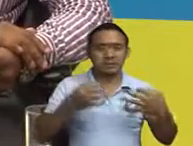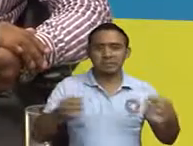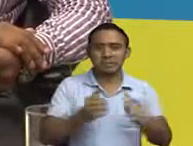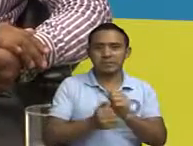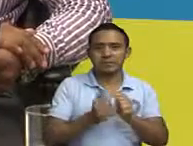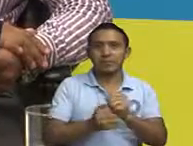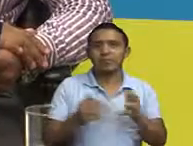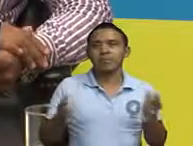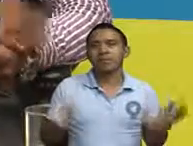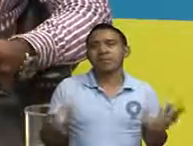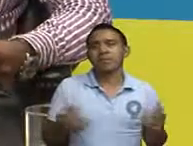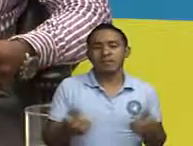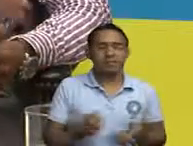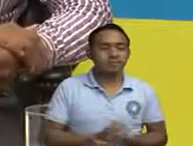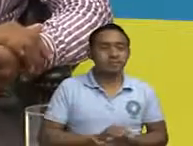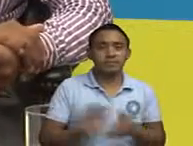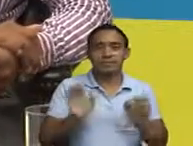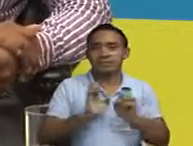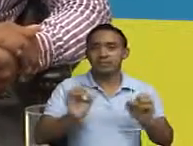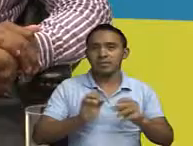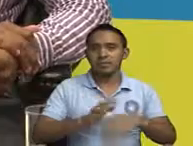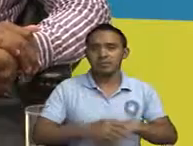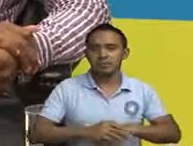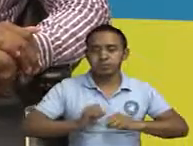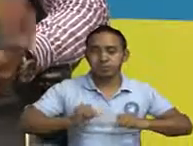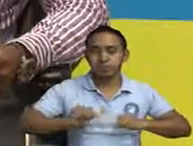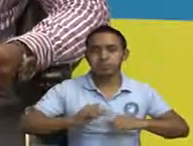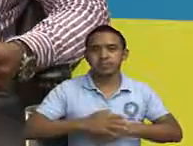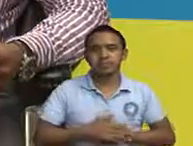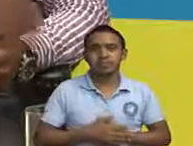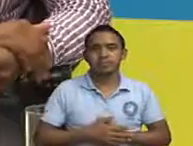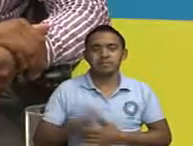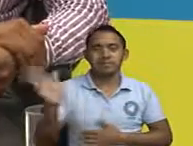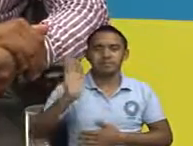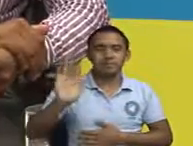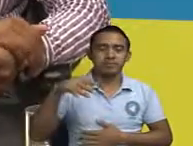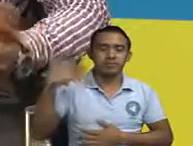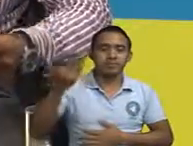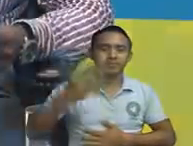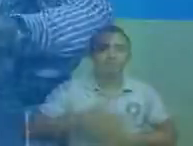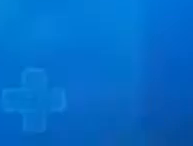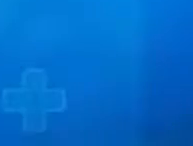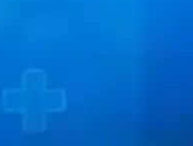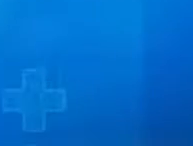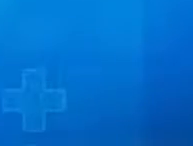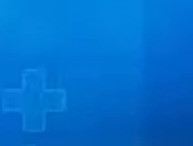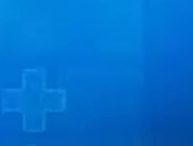sobre todo también no presentar sobrepeso. Nos encontramos hasta la próxima.